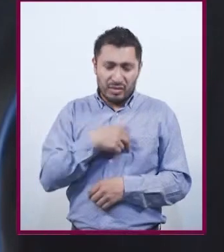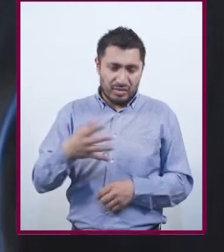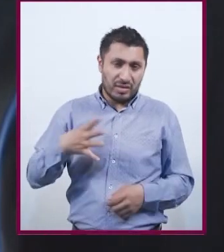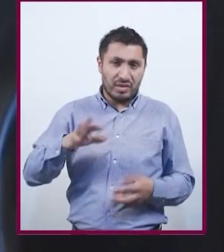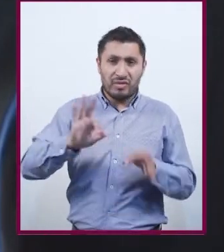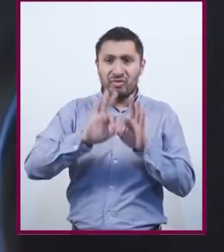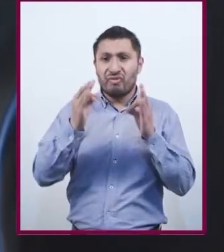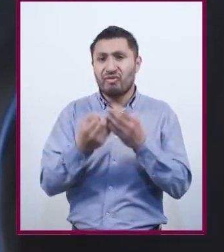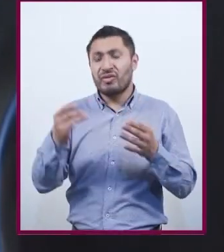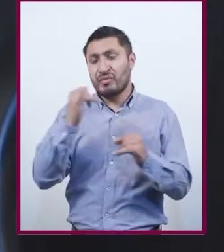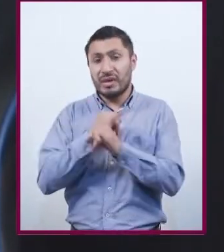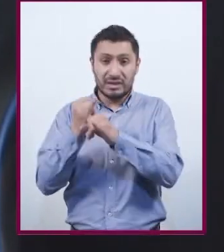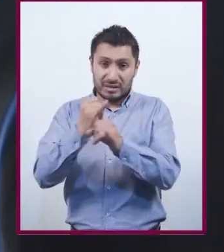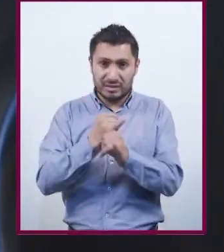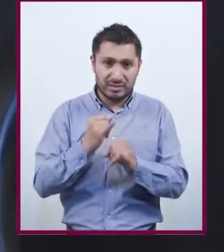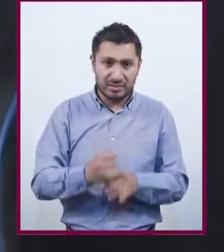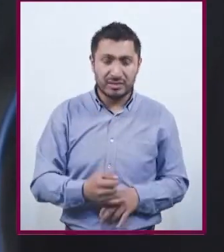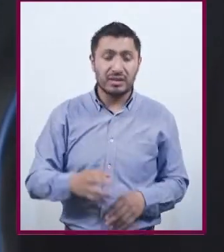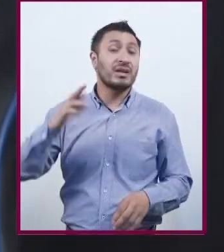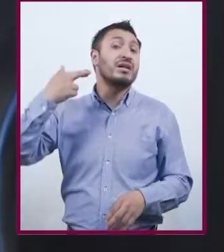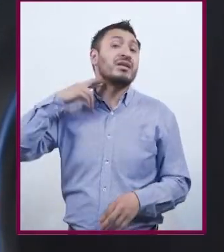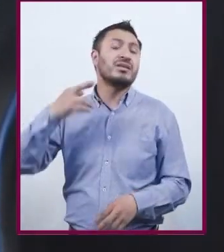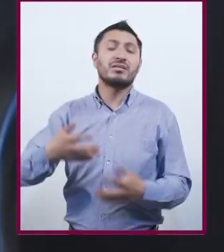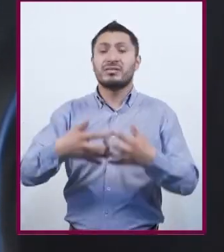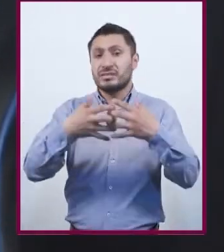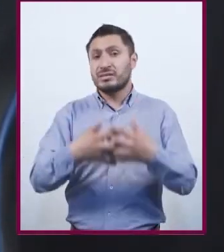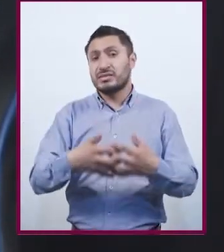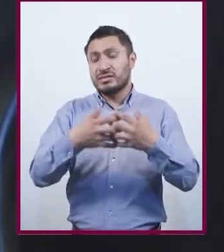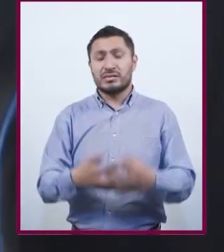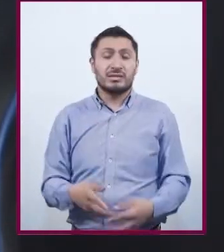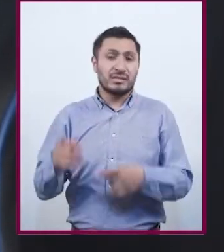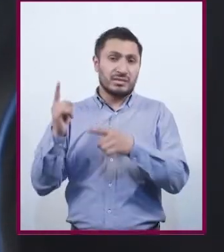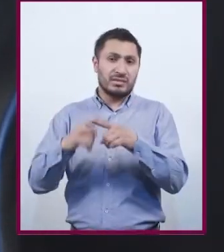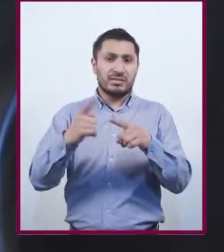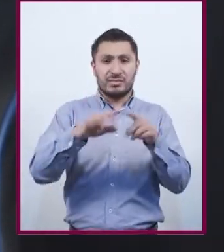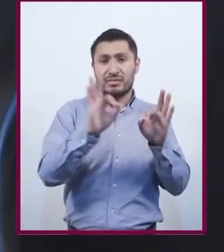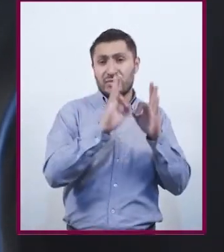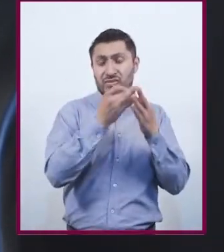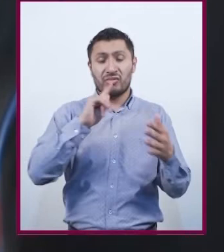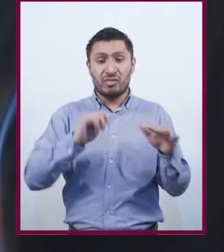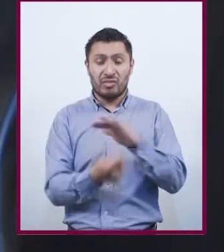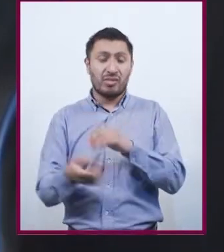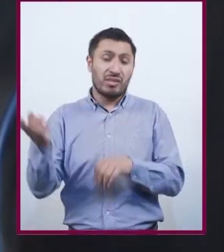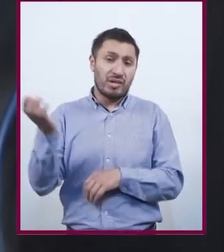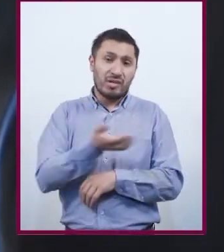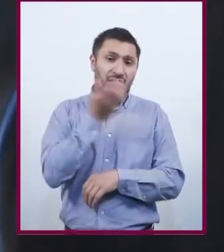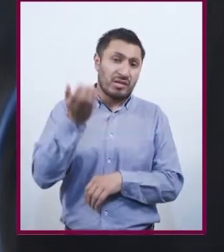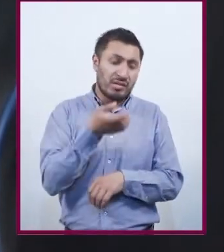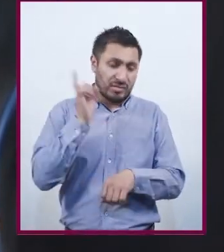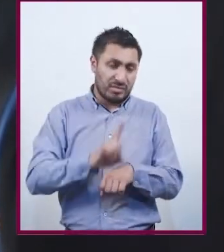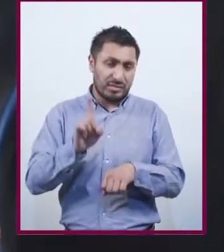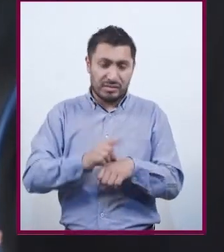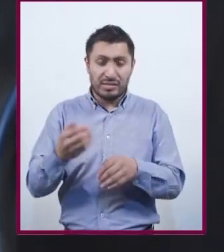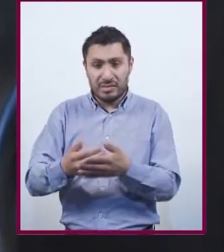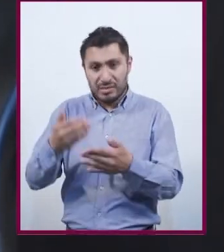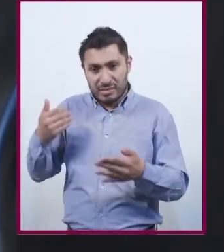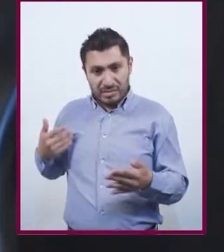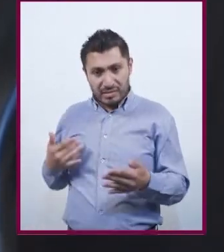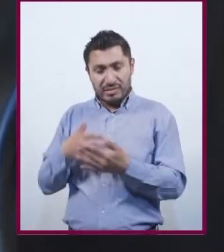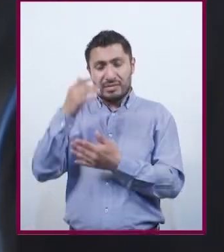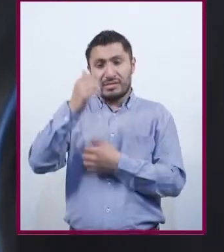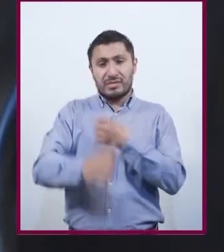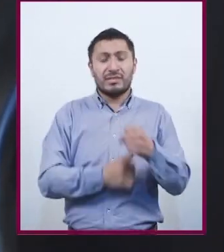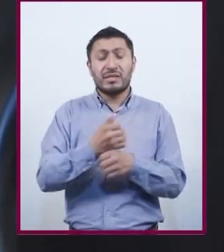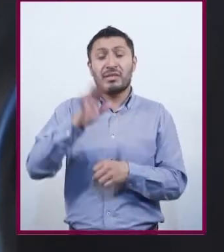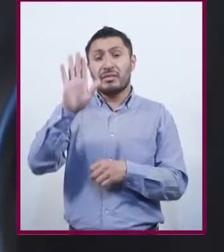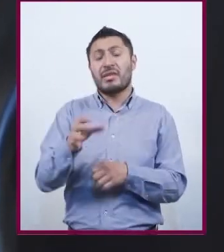convivimos actualmente en forma de algoritmos en las redes sociales, robots industriales y otras formas de tecnología cotidiana que hace